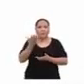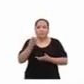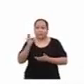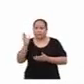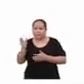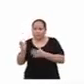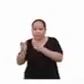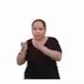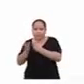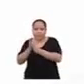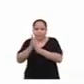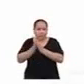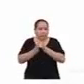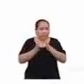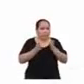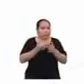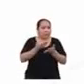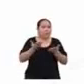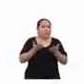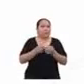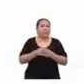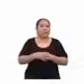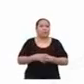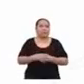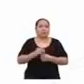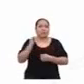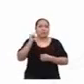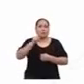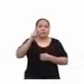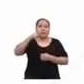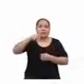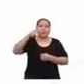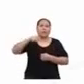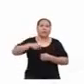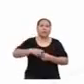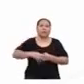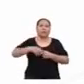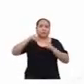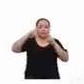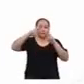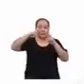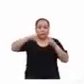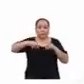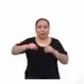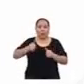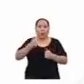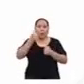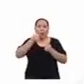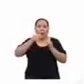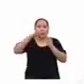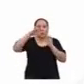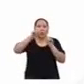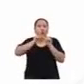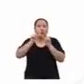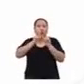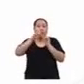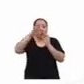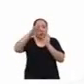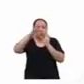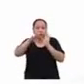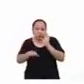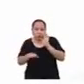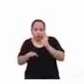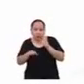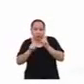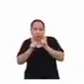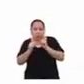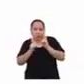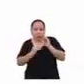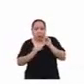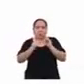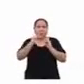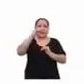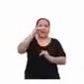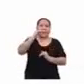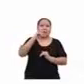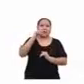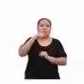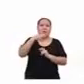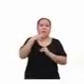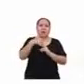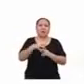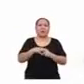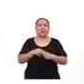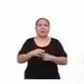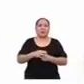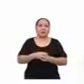los valores de la variable. Para ello averiguamos el menor y el mayor valor que está en nuestras respuestas. ¿Cuáles